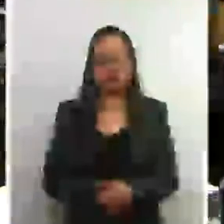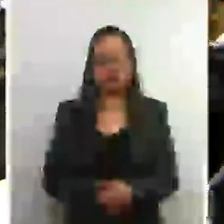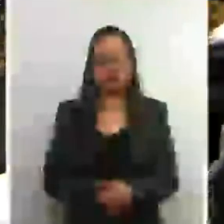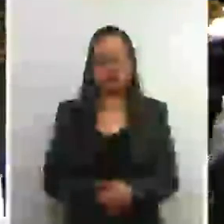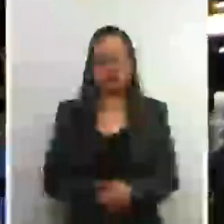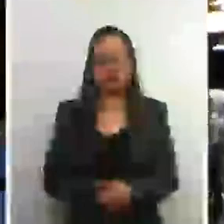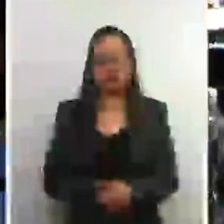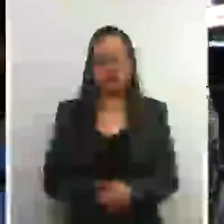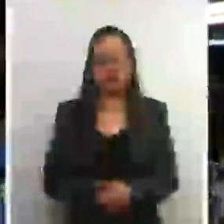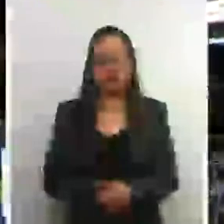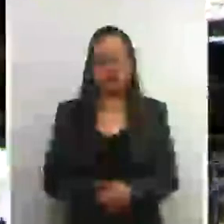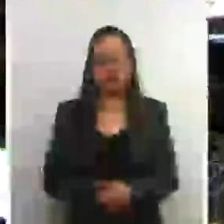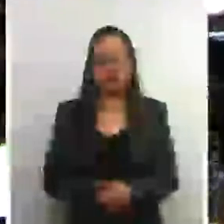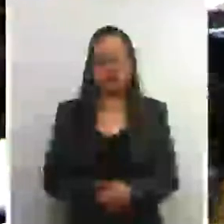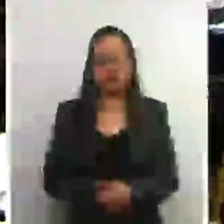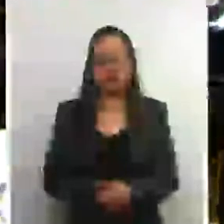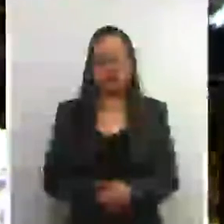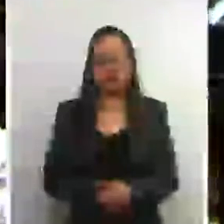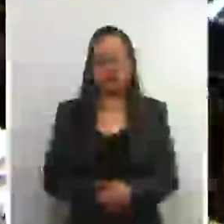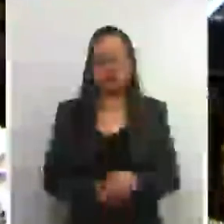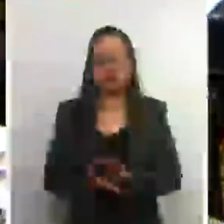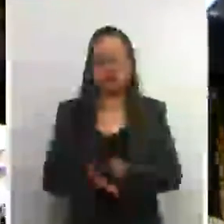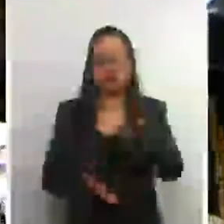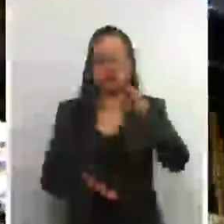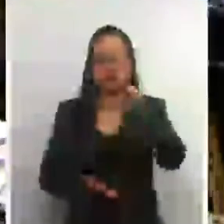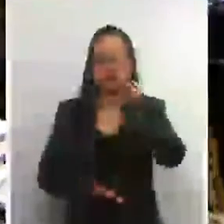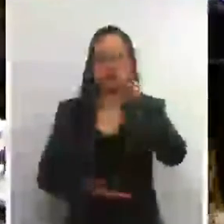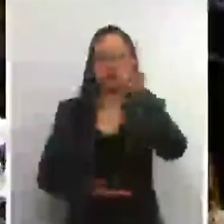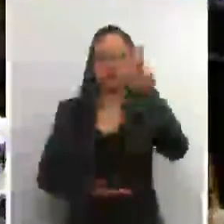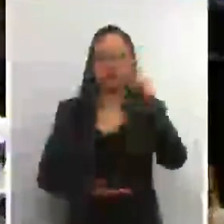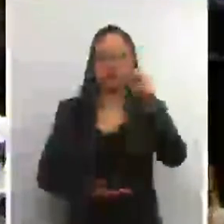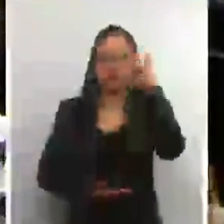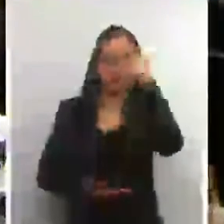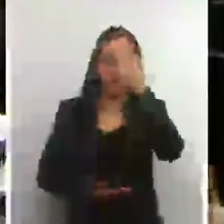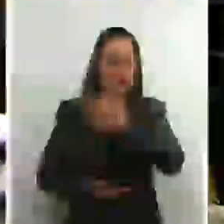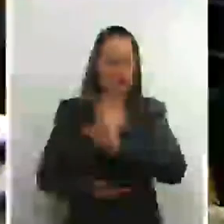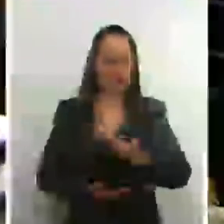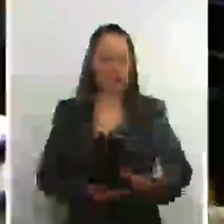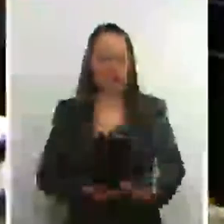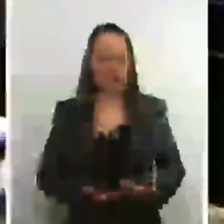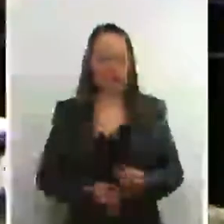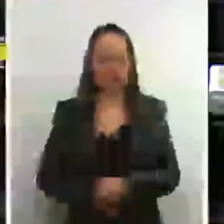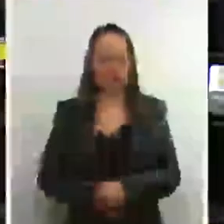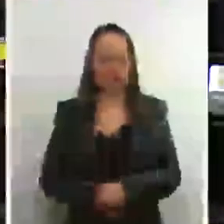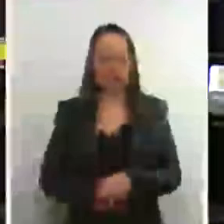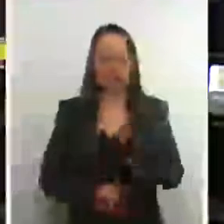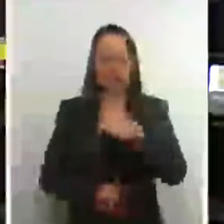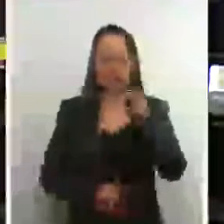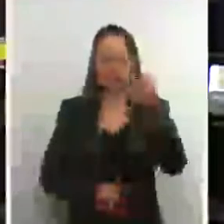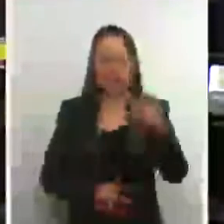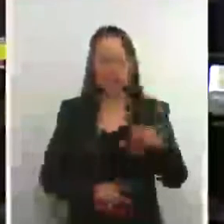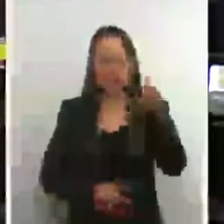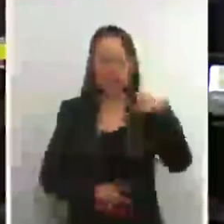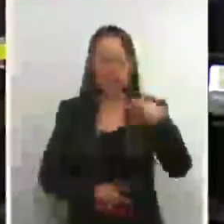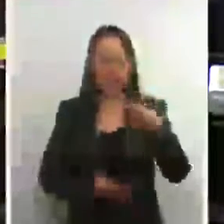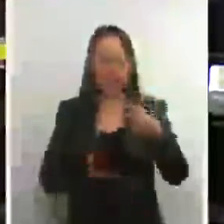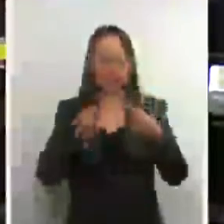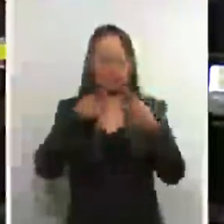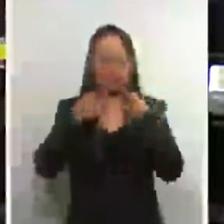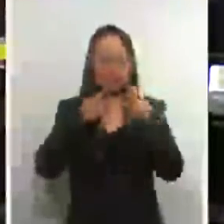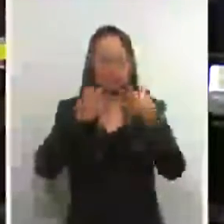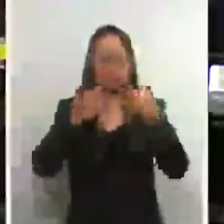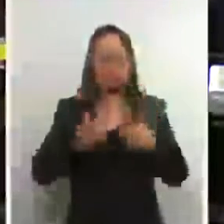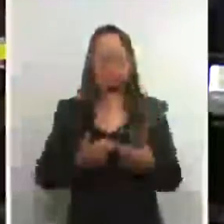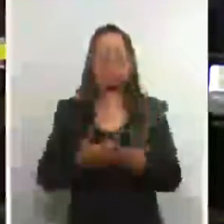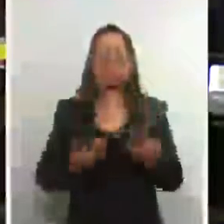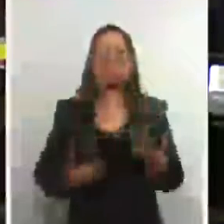Mayoría por la negativa, sí, ¿verdad? Mayoría por la negativa, señor presidente. No se admite a discusión.